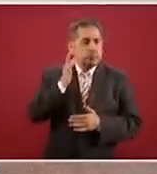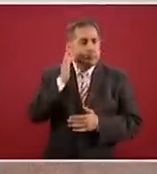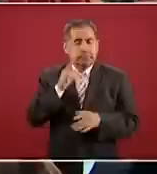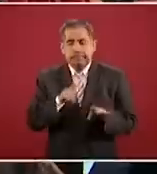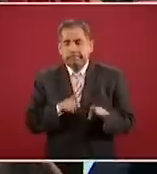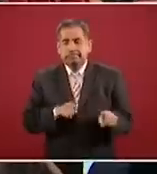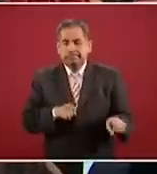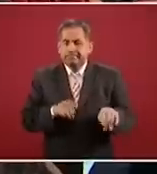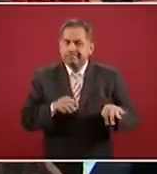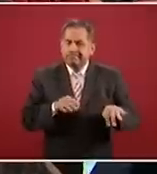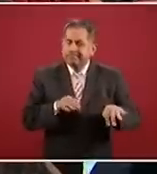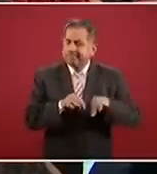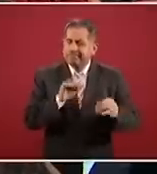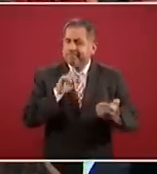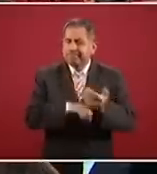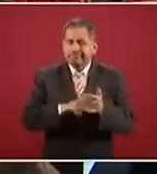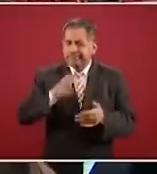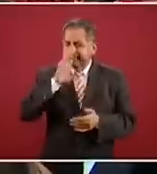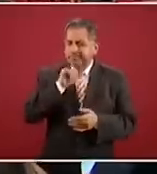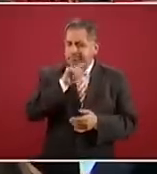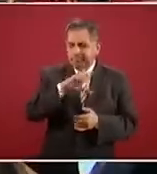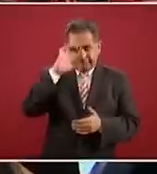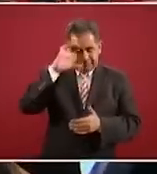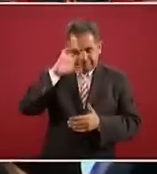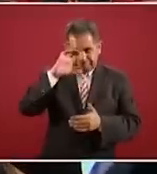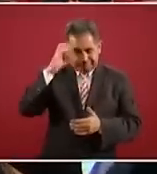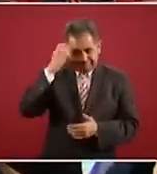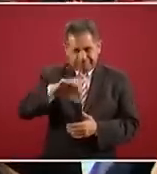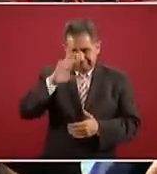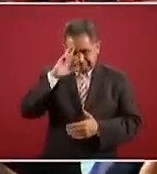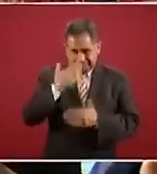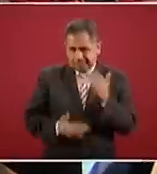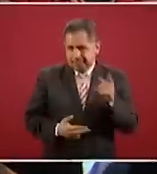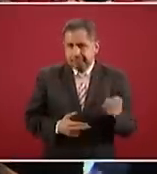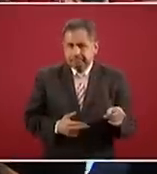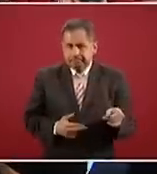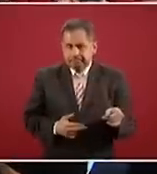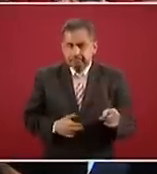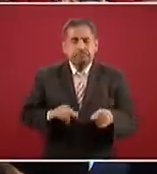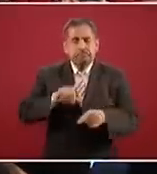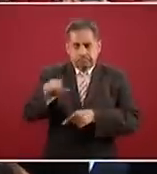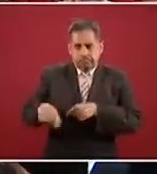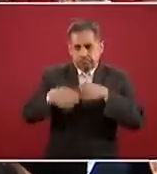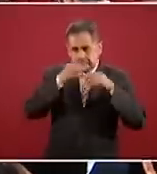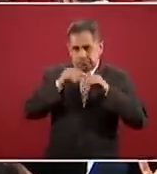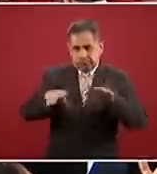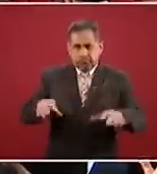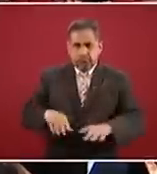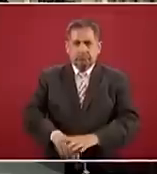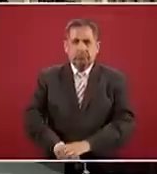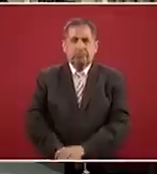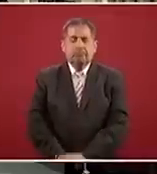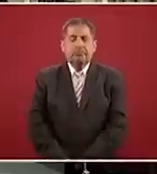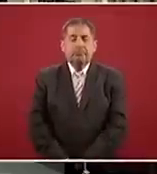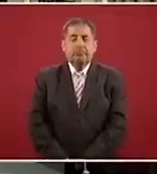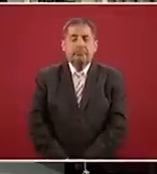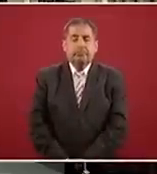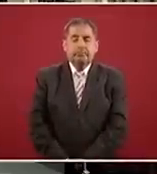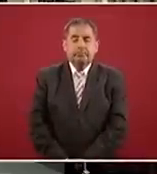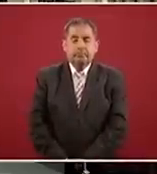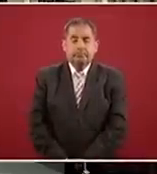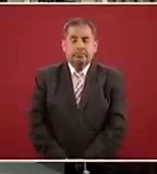actividades de tipo criminal. Les informaremos muy prontamente.